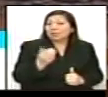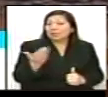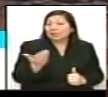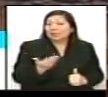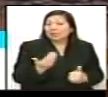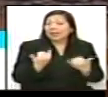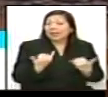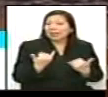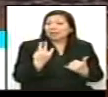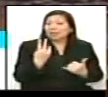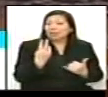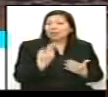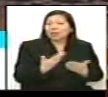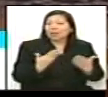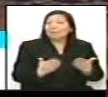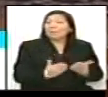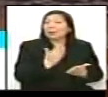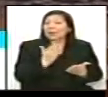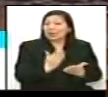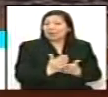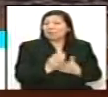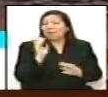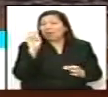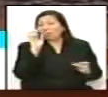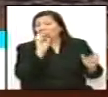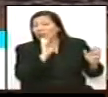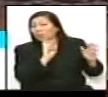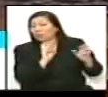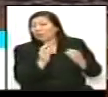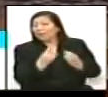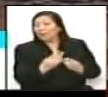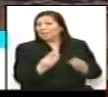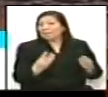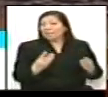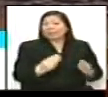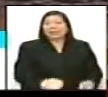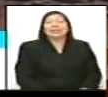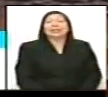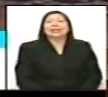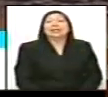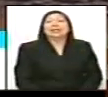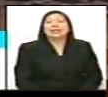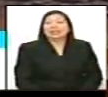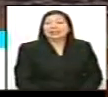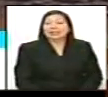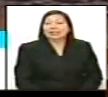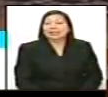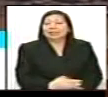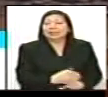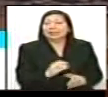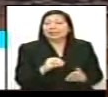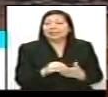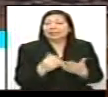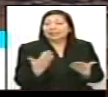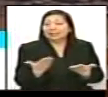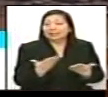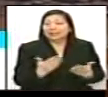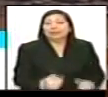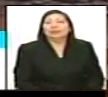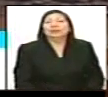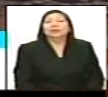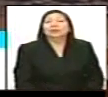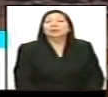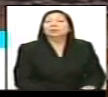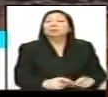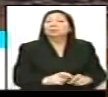parlamentaria en estos dos casos en los que había dudas materiales o temporales en el funcionamiento de la